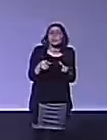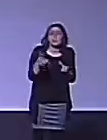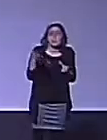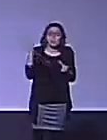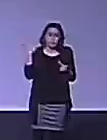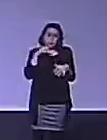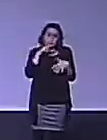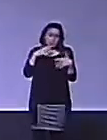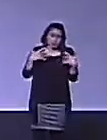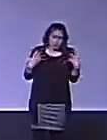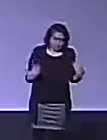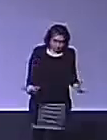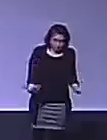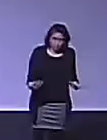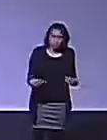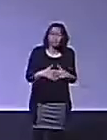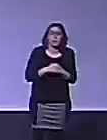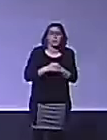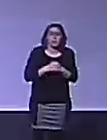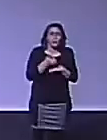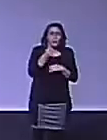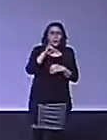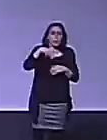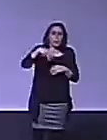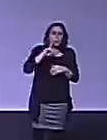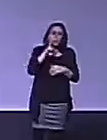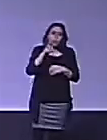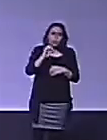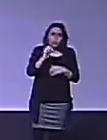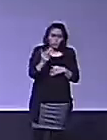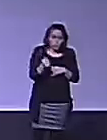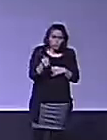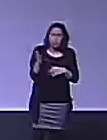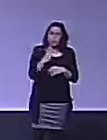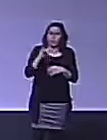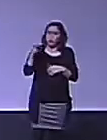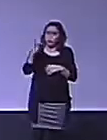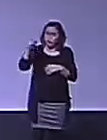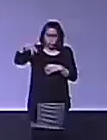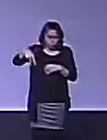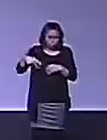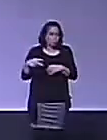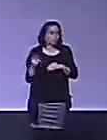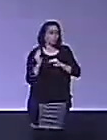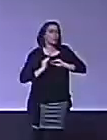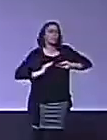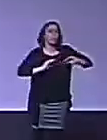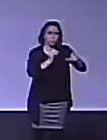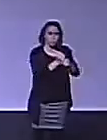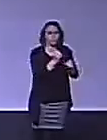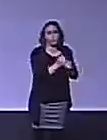concretamente Ainhoa y John, Ainhoa Palomo y John Juanes. Creo que hay que reconocer vuestro trabajo, porque